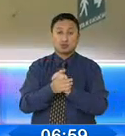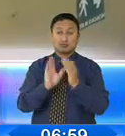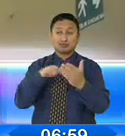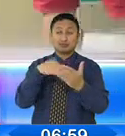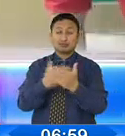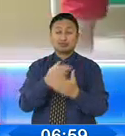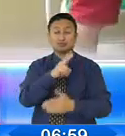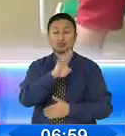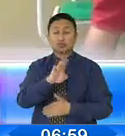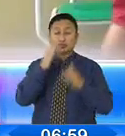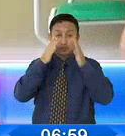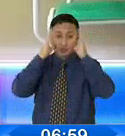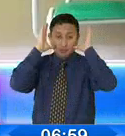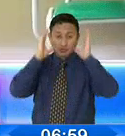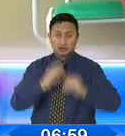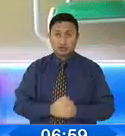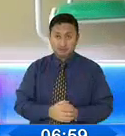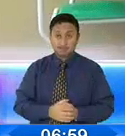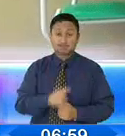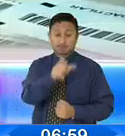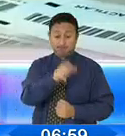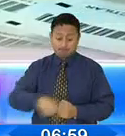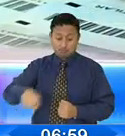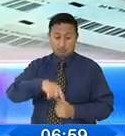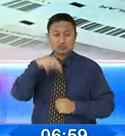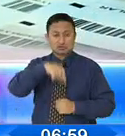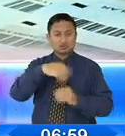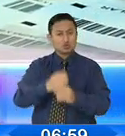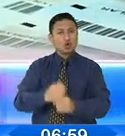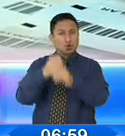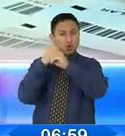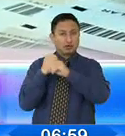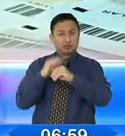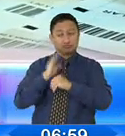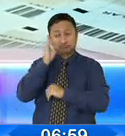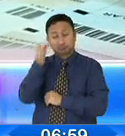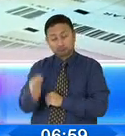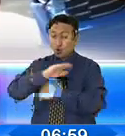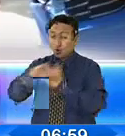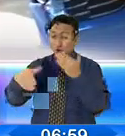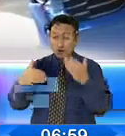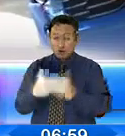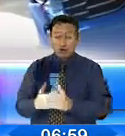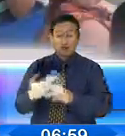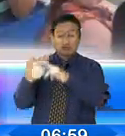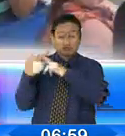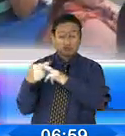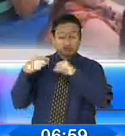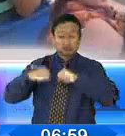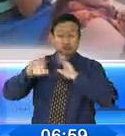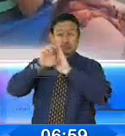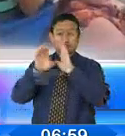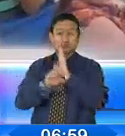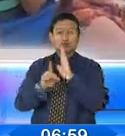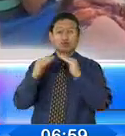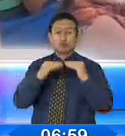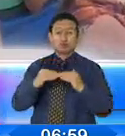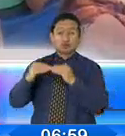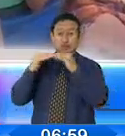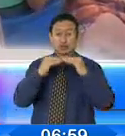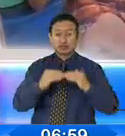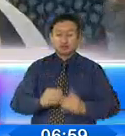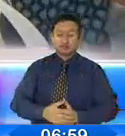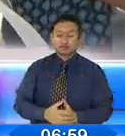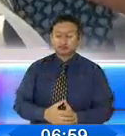de diciembre. Los seleccionados deberán cumplir con las atribuciones, deberes y obligaciones de la democracia y tendrán que participar